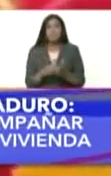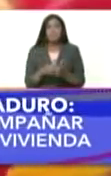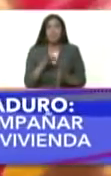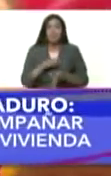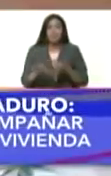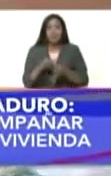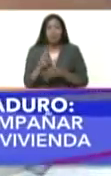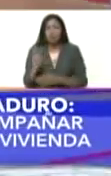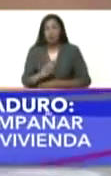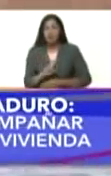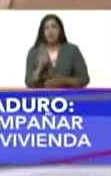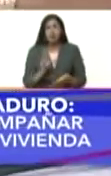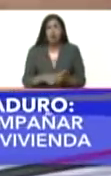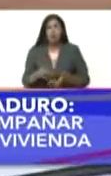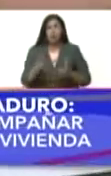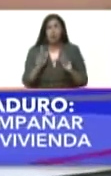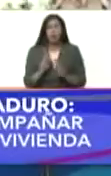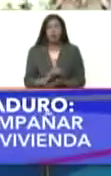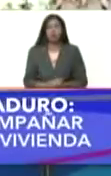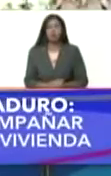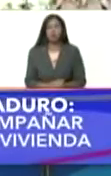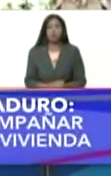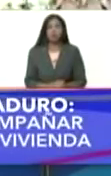de inmediato.